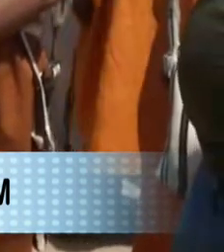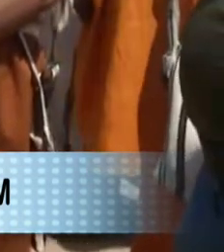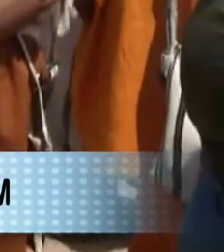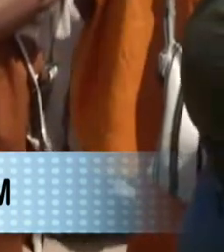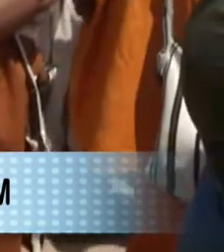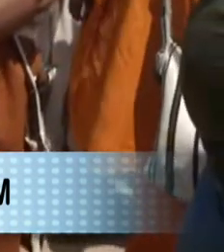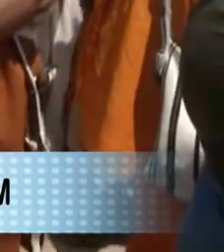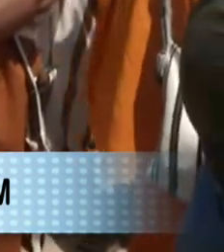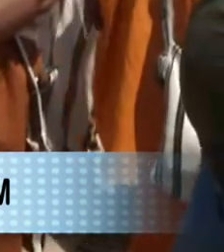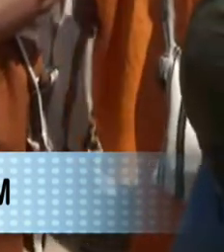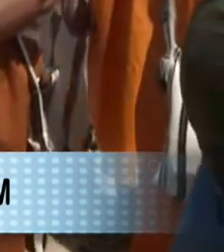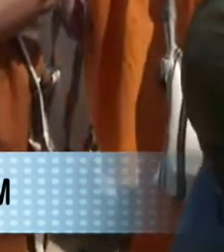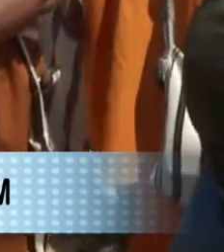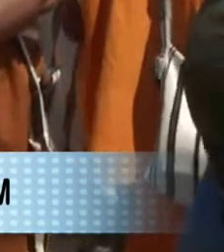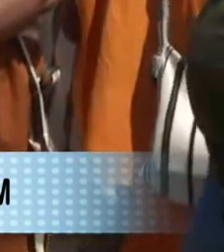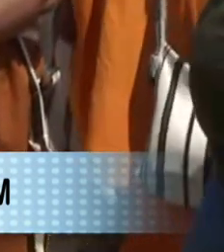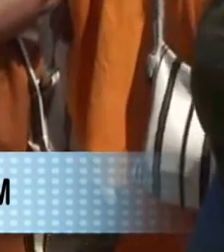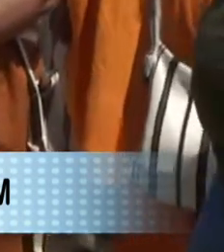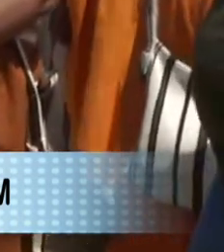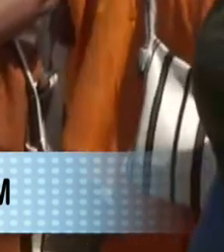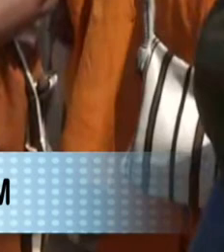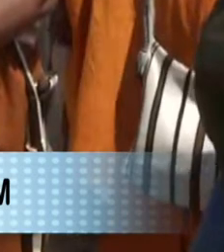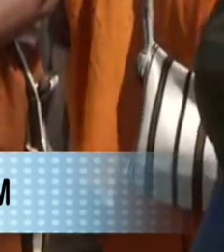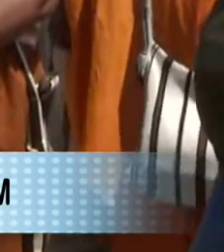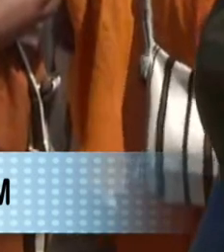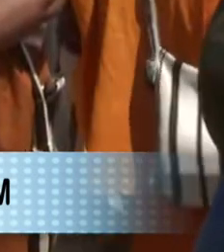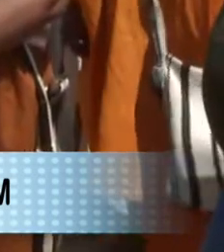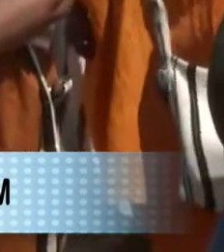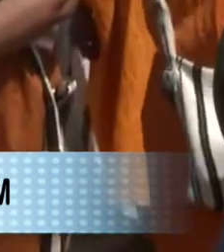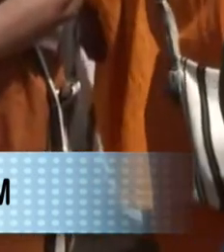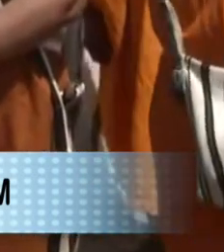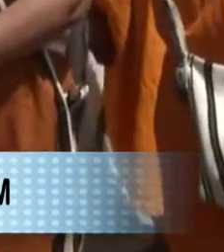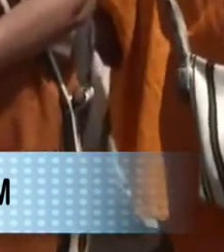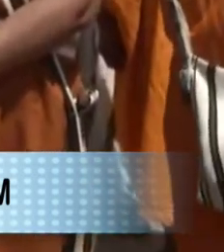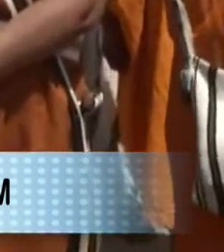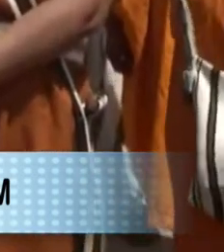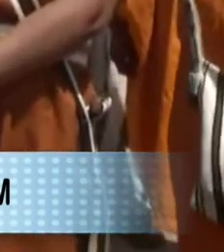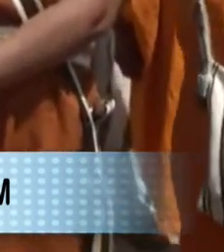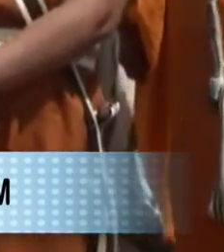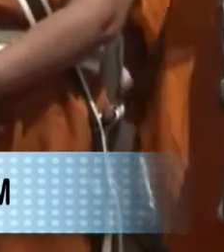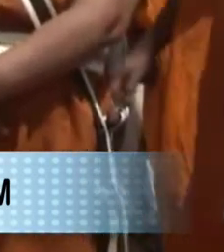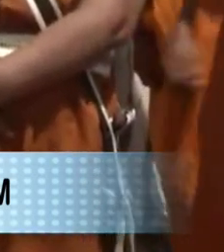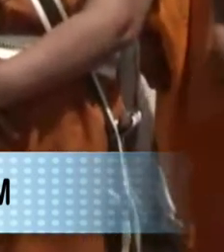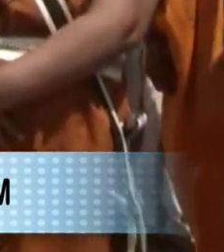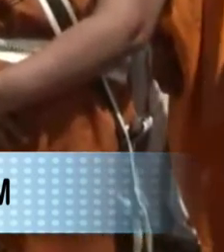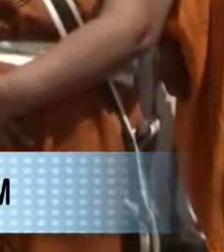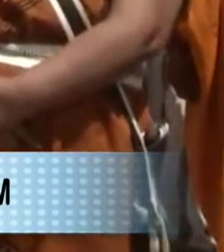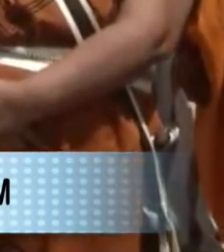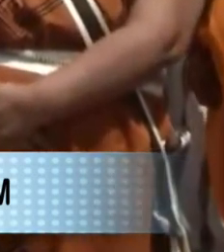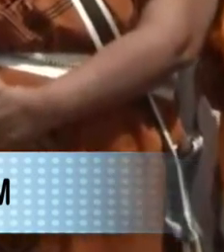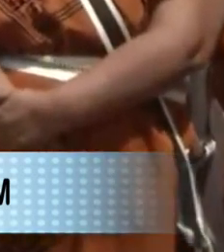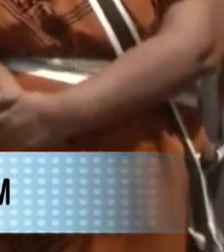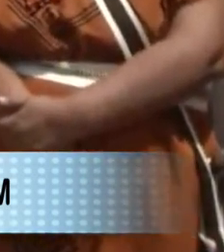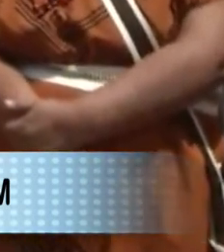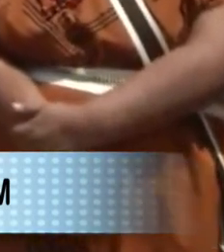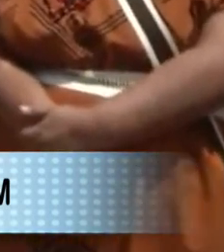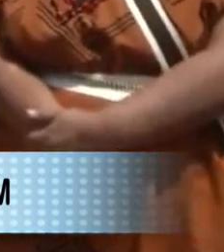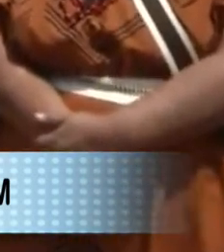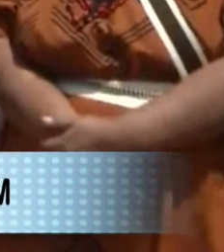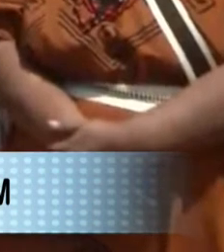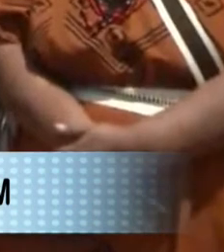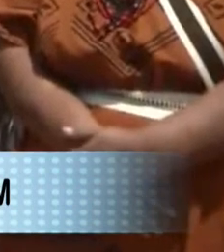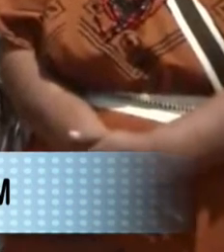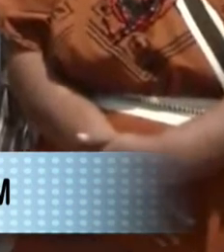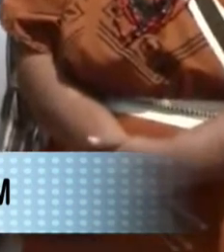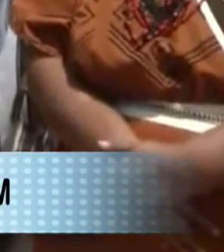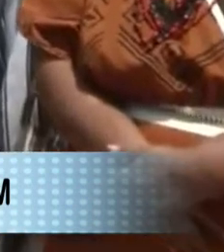de comunidades, alcaldes, líderes, y ahora el ministro Ciro Gálvez se reúne con todos ellos. Señor ministro, buenas tardes. Estar a coger el sentir